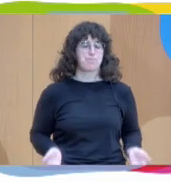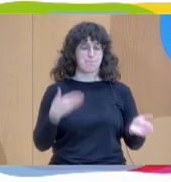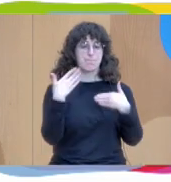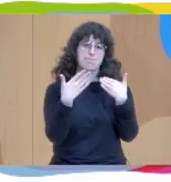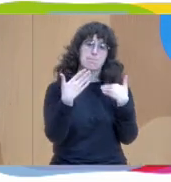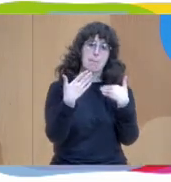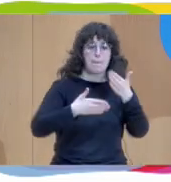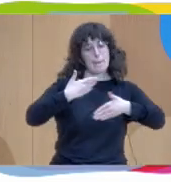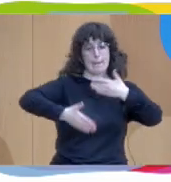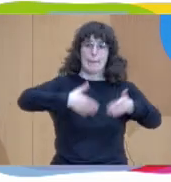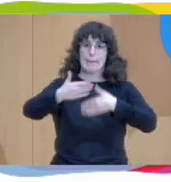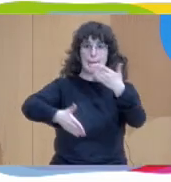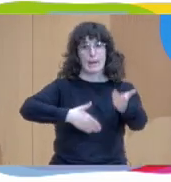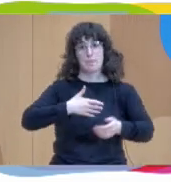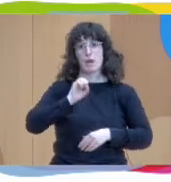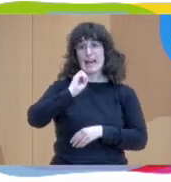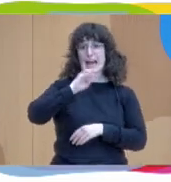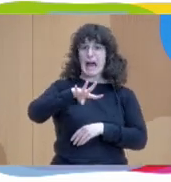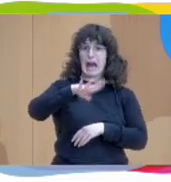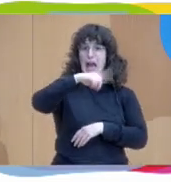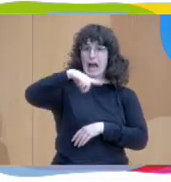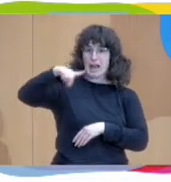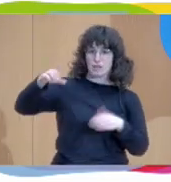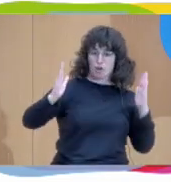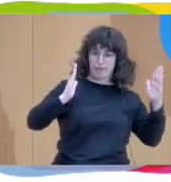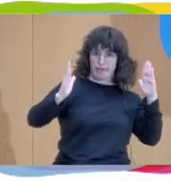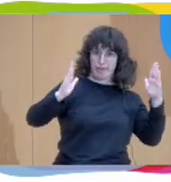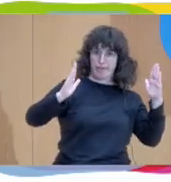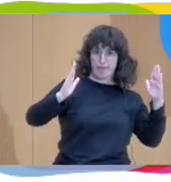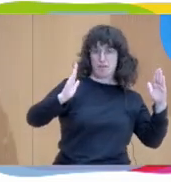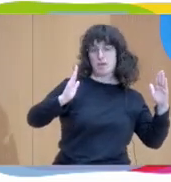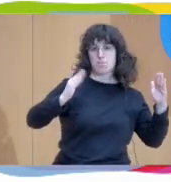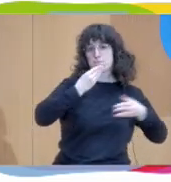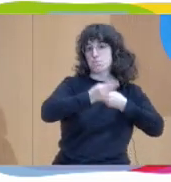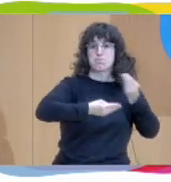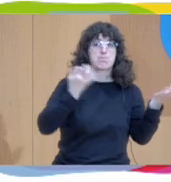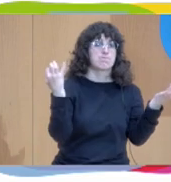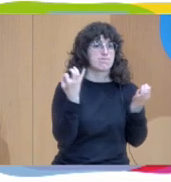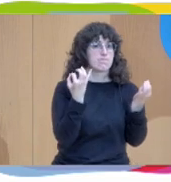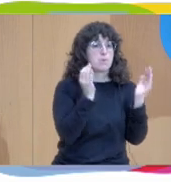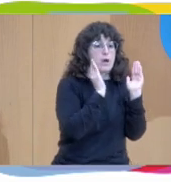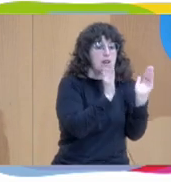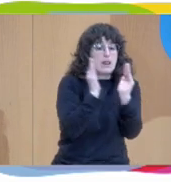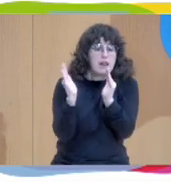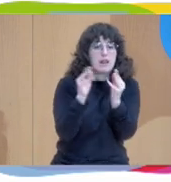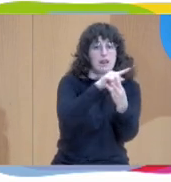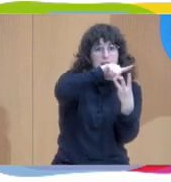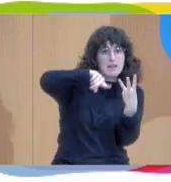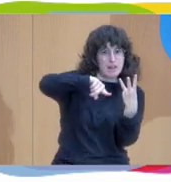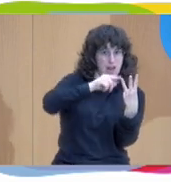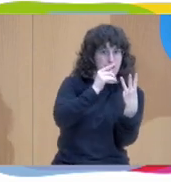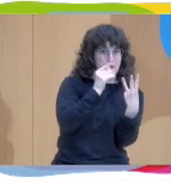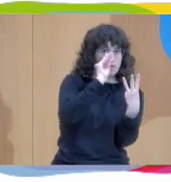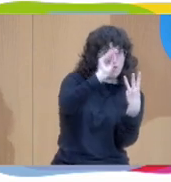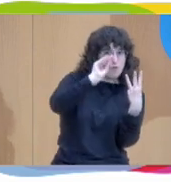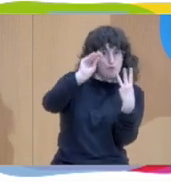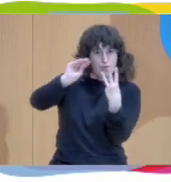se ha durado 14 meses y ha consistido en en tres módulos de formación por un lado eh